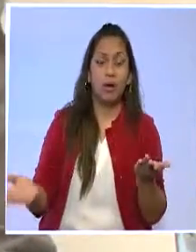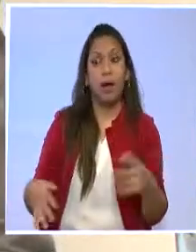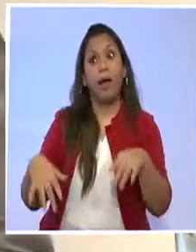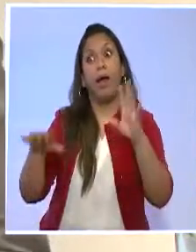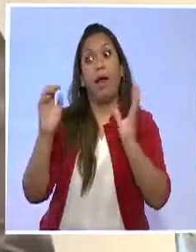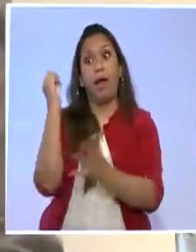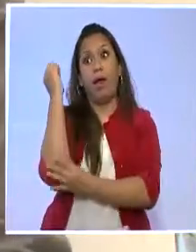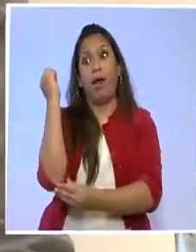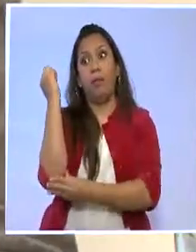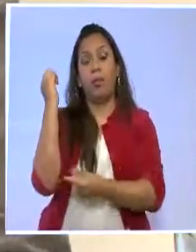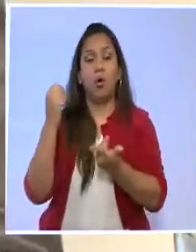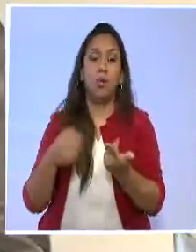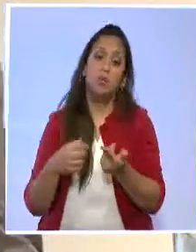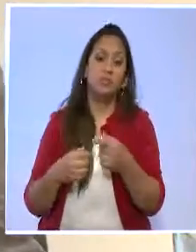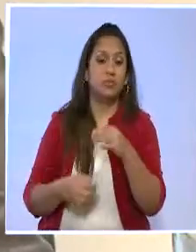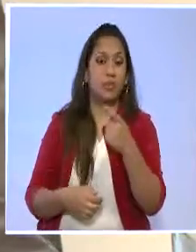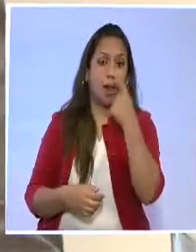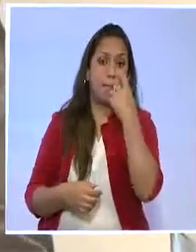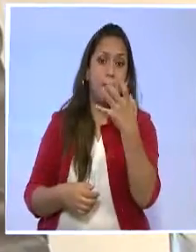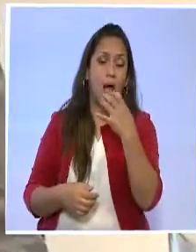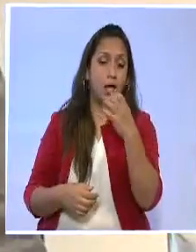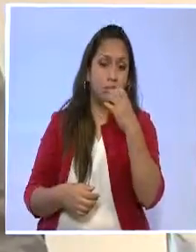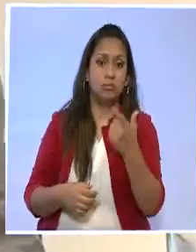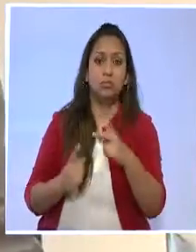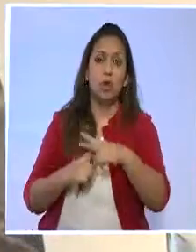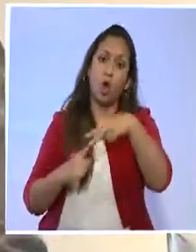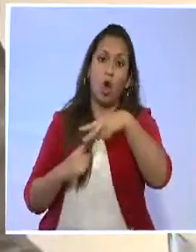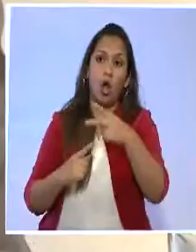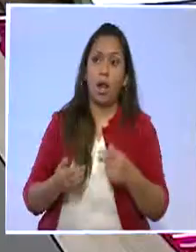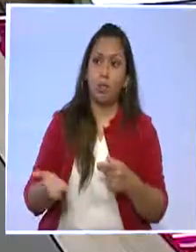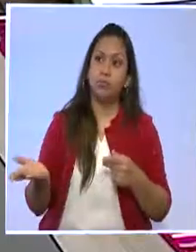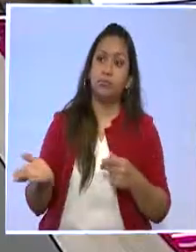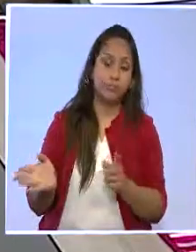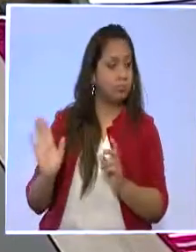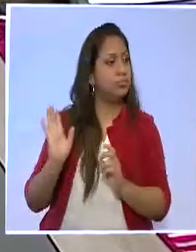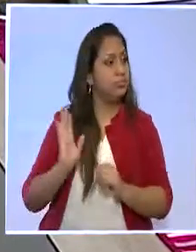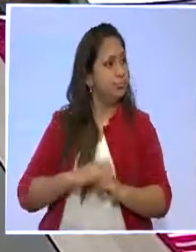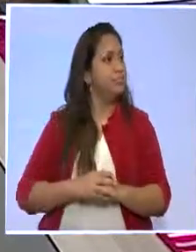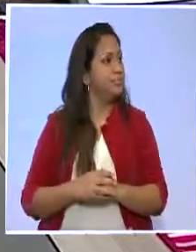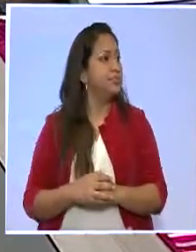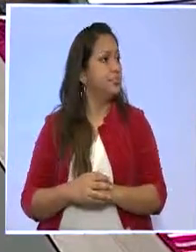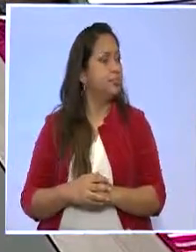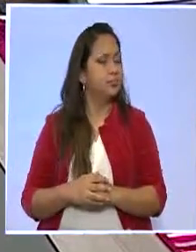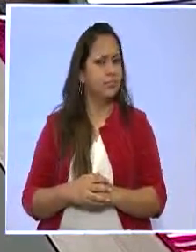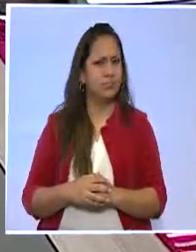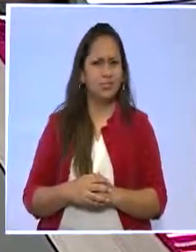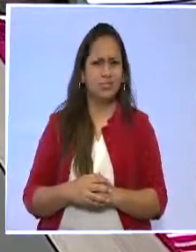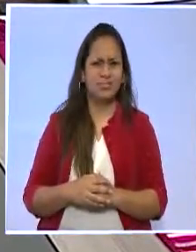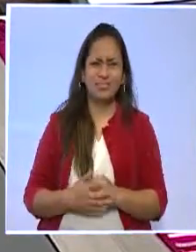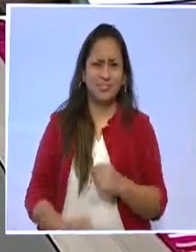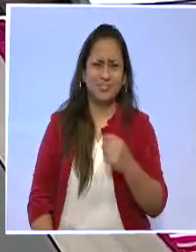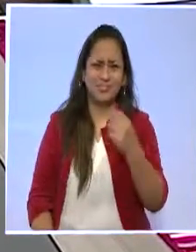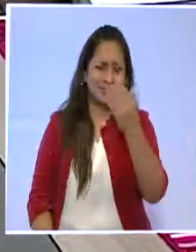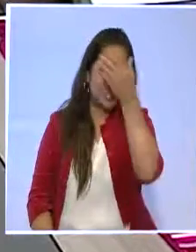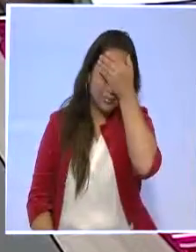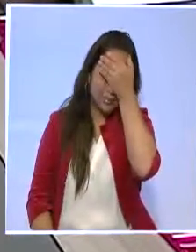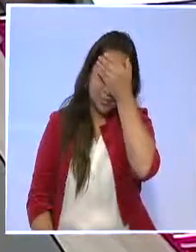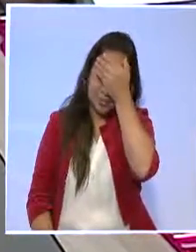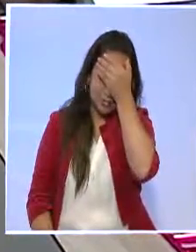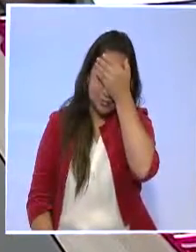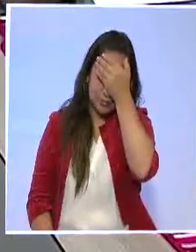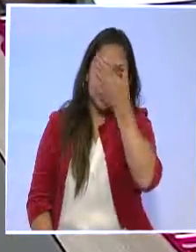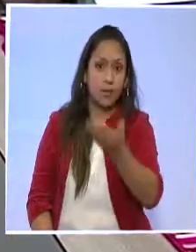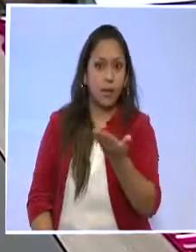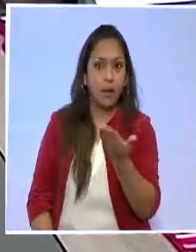come pan con con éxito por favor tiene que seguir comiendo pan con col cuando eso es lo que luchamos como país cuando esta revolución lo que plantea